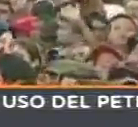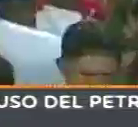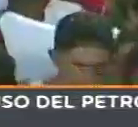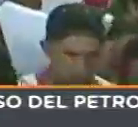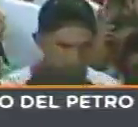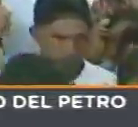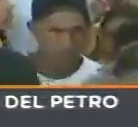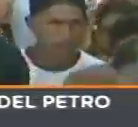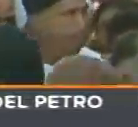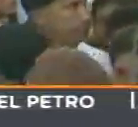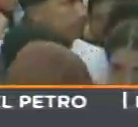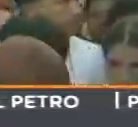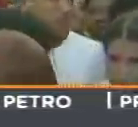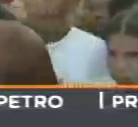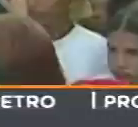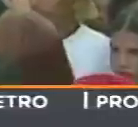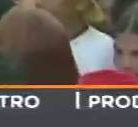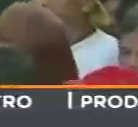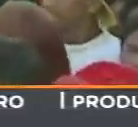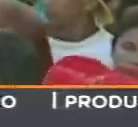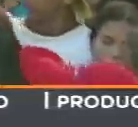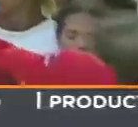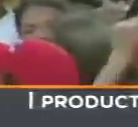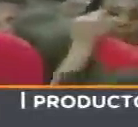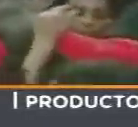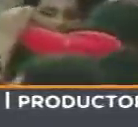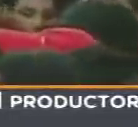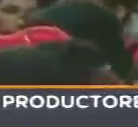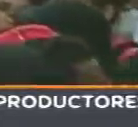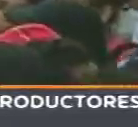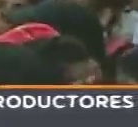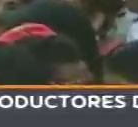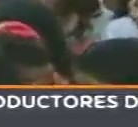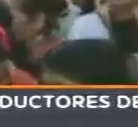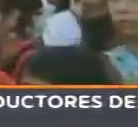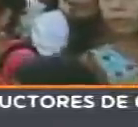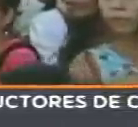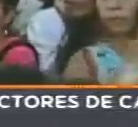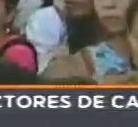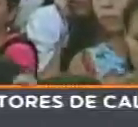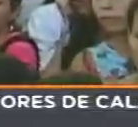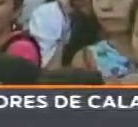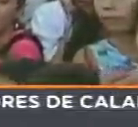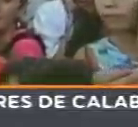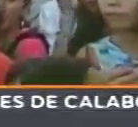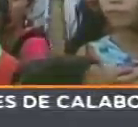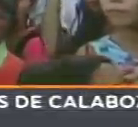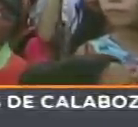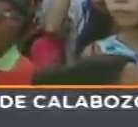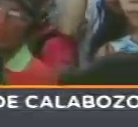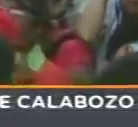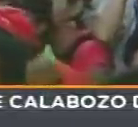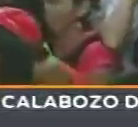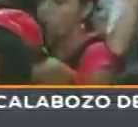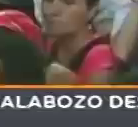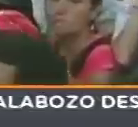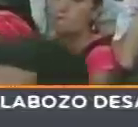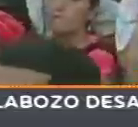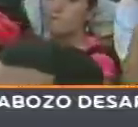y un futuro más brillante ya lo dijo el comandante pelo como luna